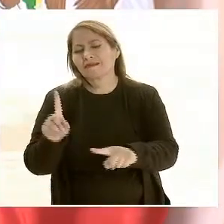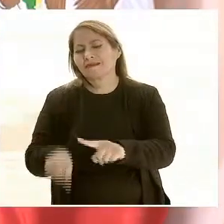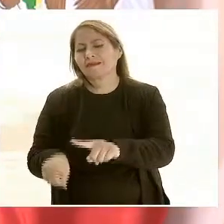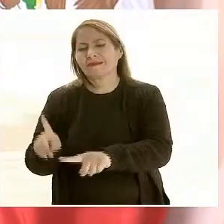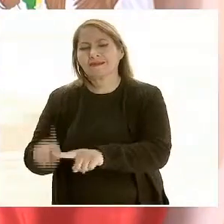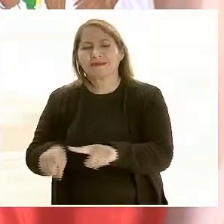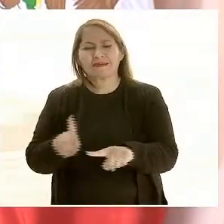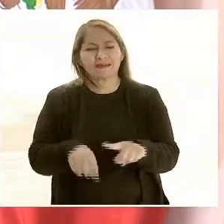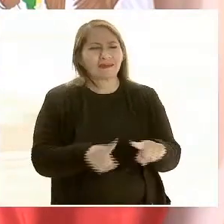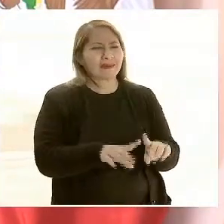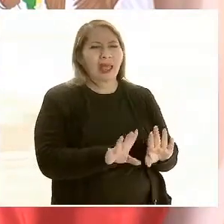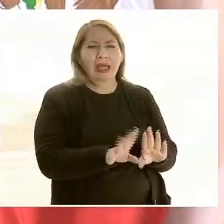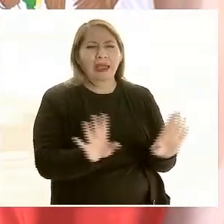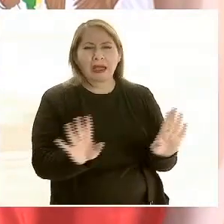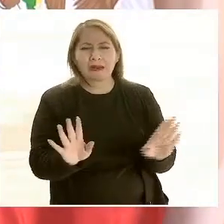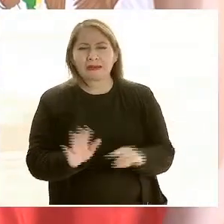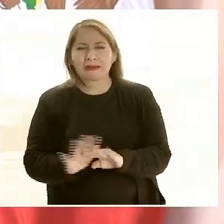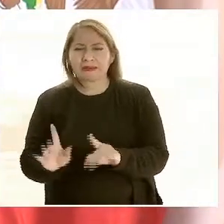el semillero